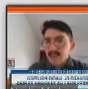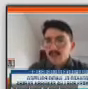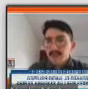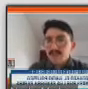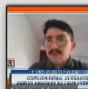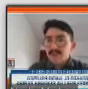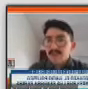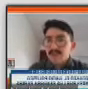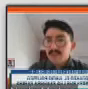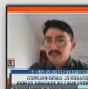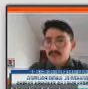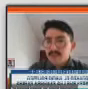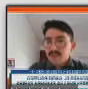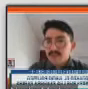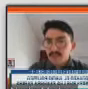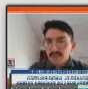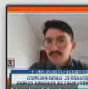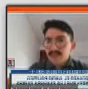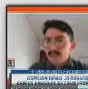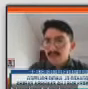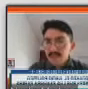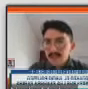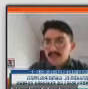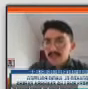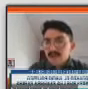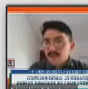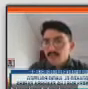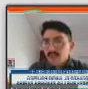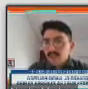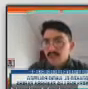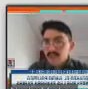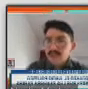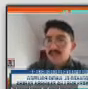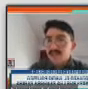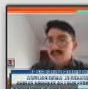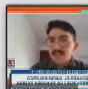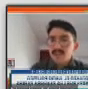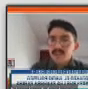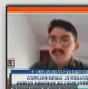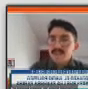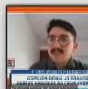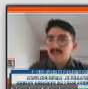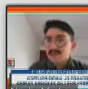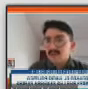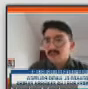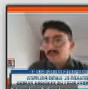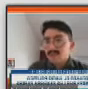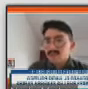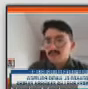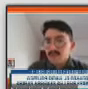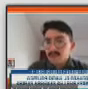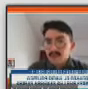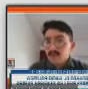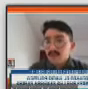al gobierno de Sebastián Piñera cuando estaba en su momento más débil y estaban convocando huelgas generales que podrían haber significado su